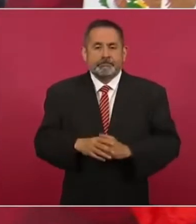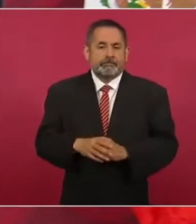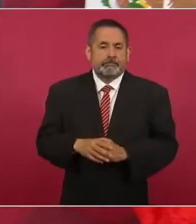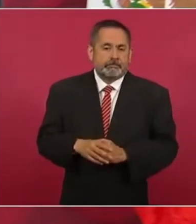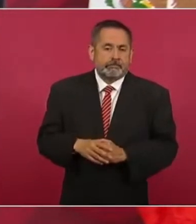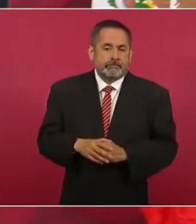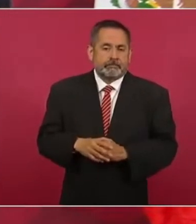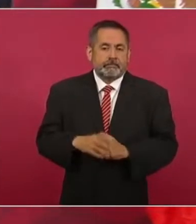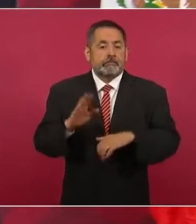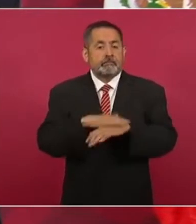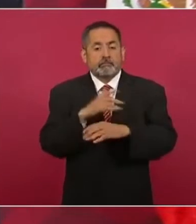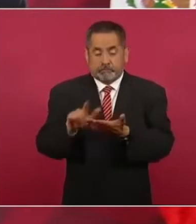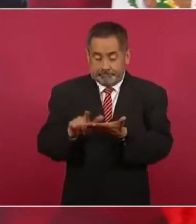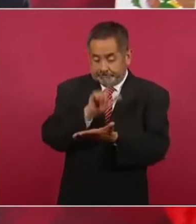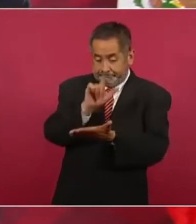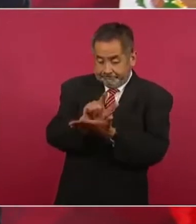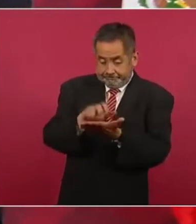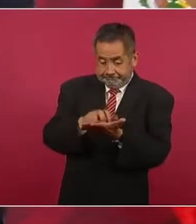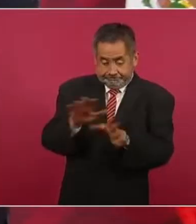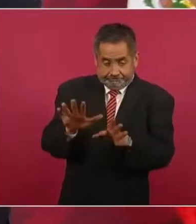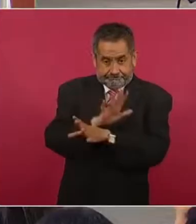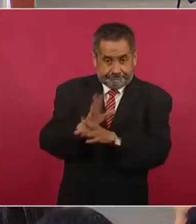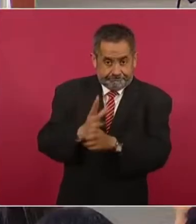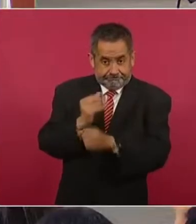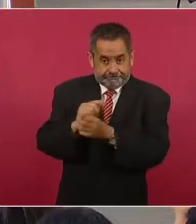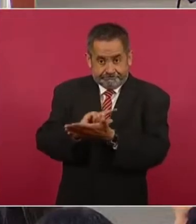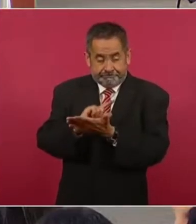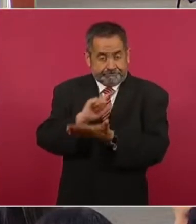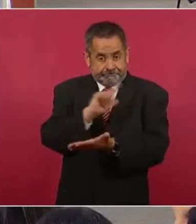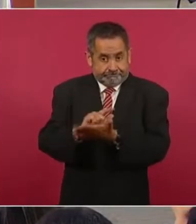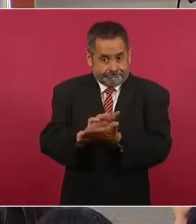porque en la reforma eléctrica ya